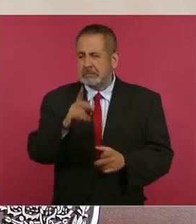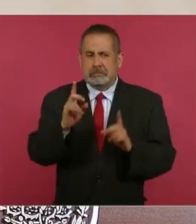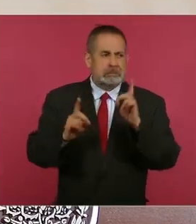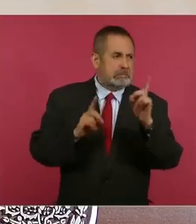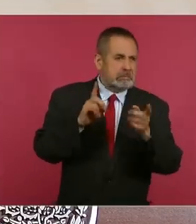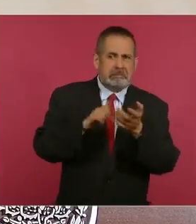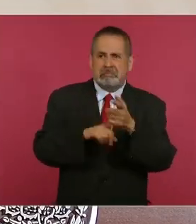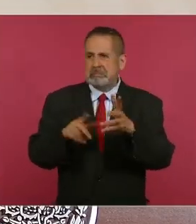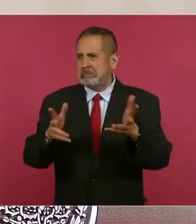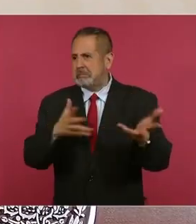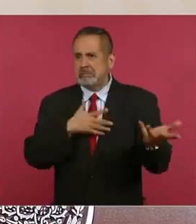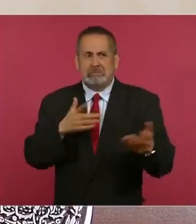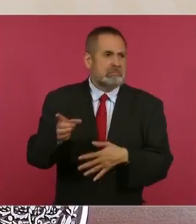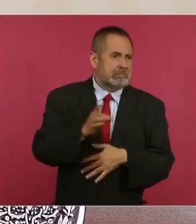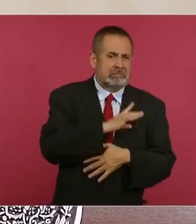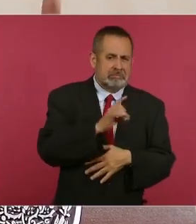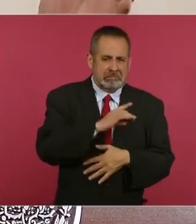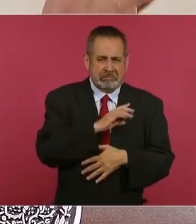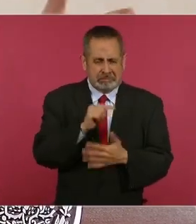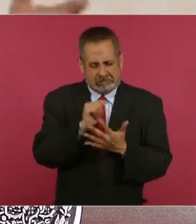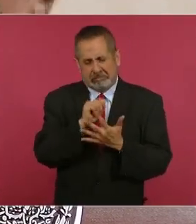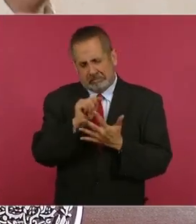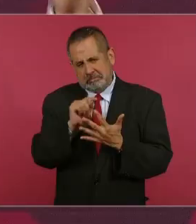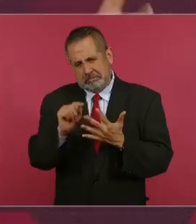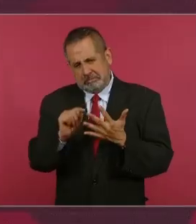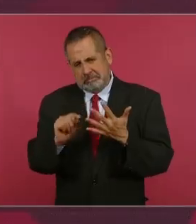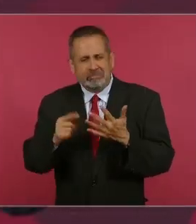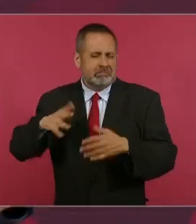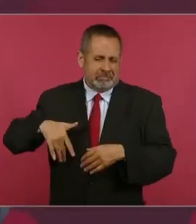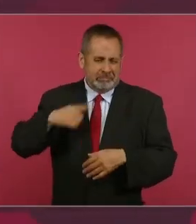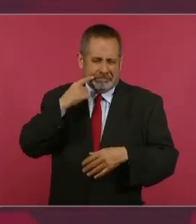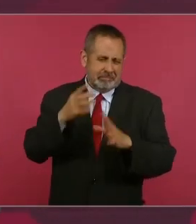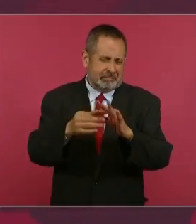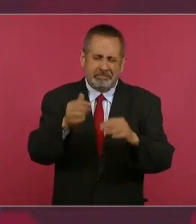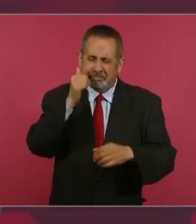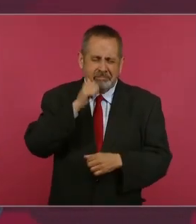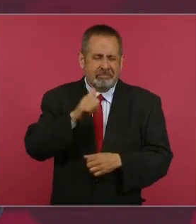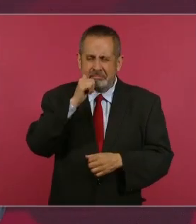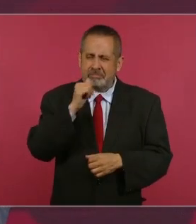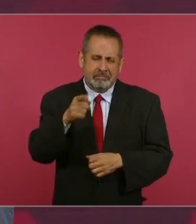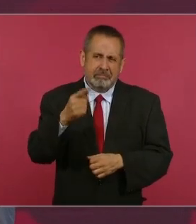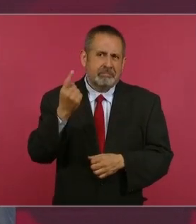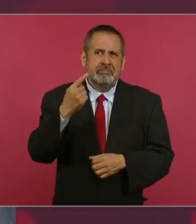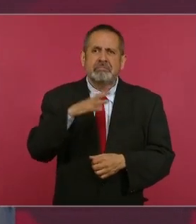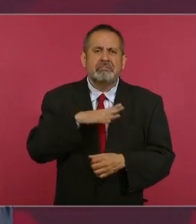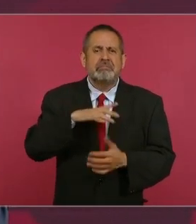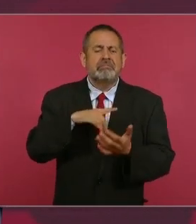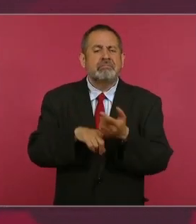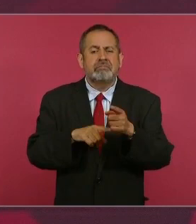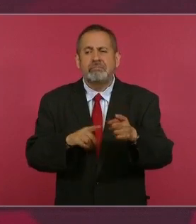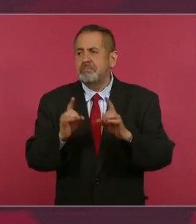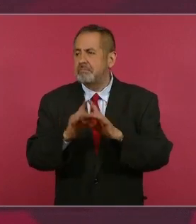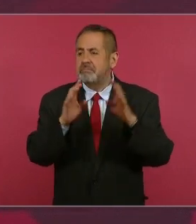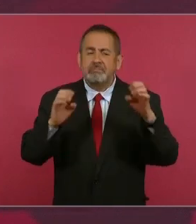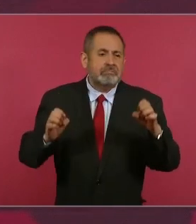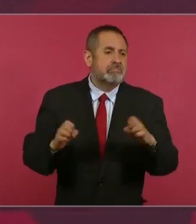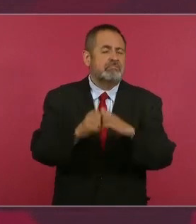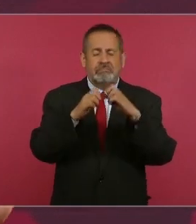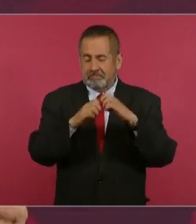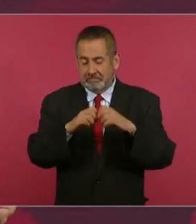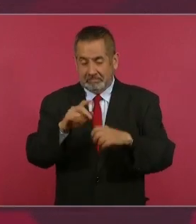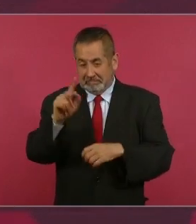incertidumbre, miedo, todo esto que sucede cuando hay una tragedia de